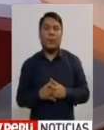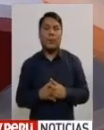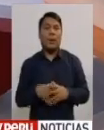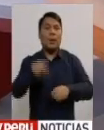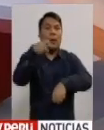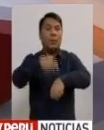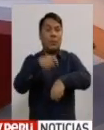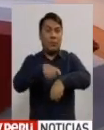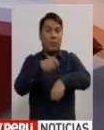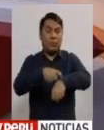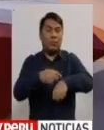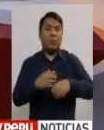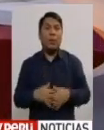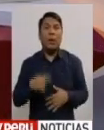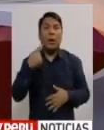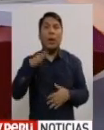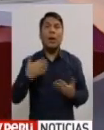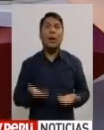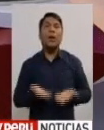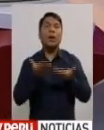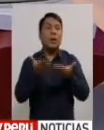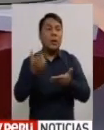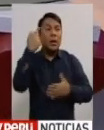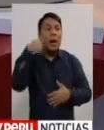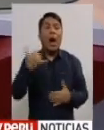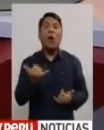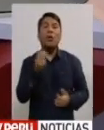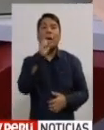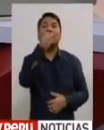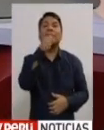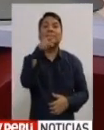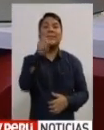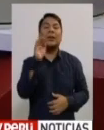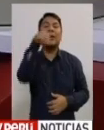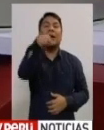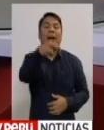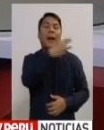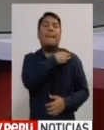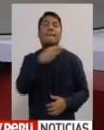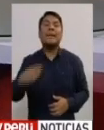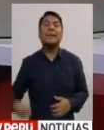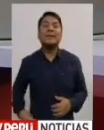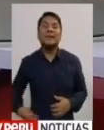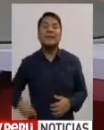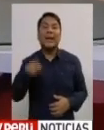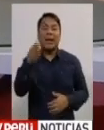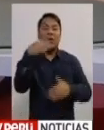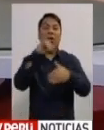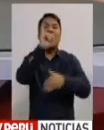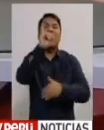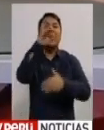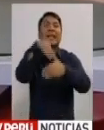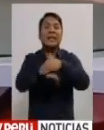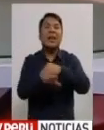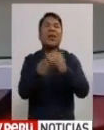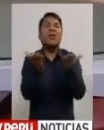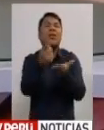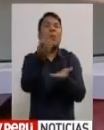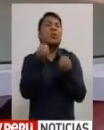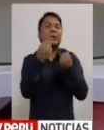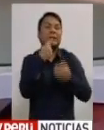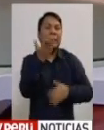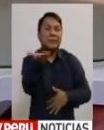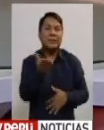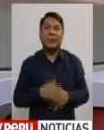Momento de ir en vivo con Jorge Marmol, que se encuentra en la sede del Ministerio del Interior. ¿Cómo está, Jorge? Paola,